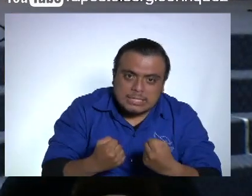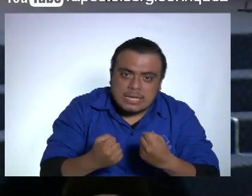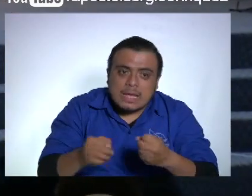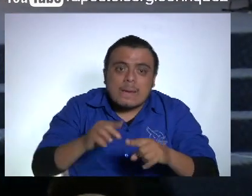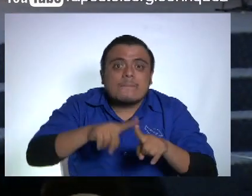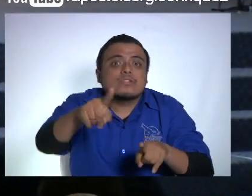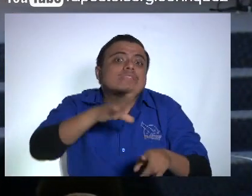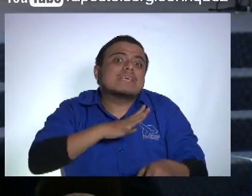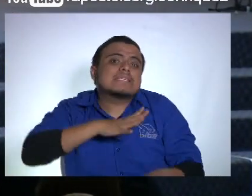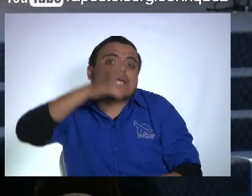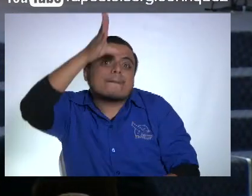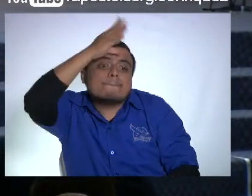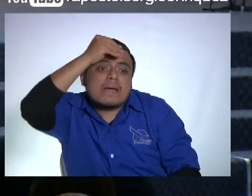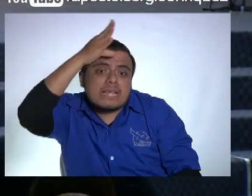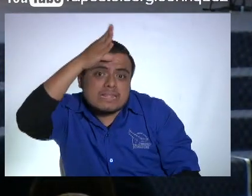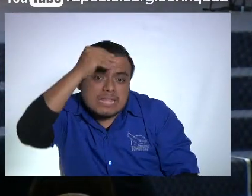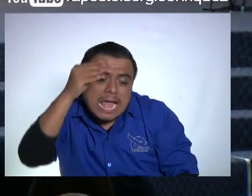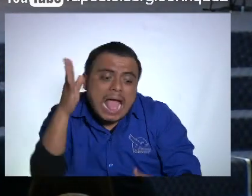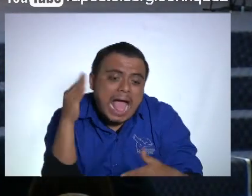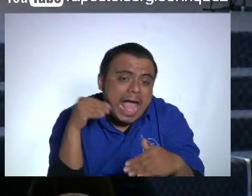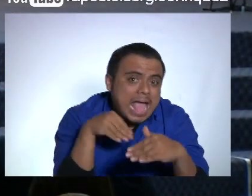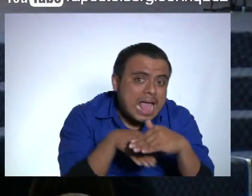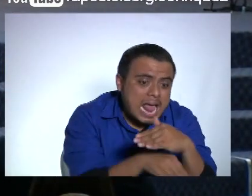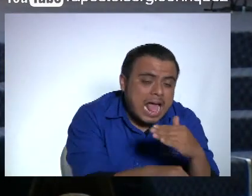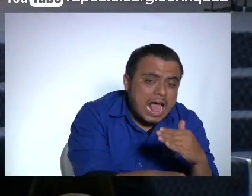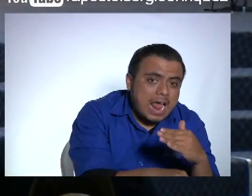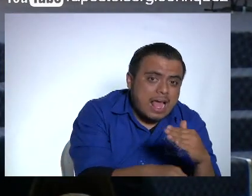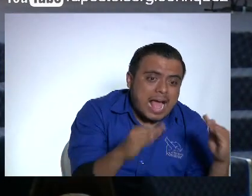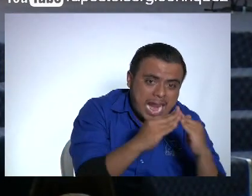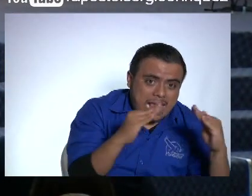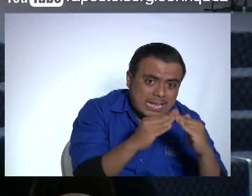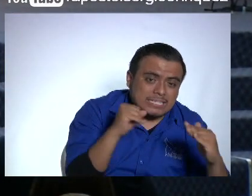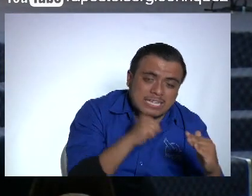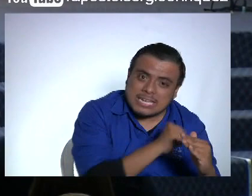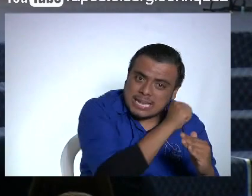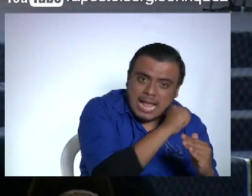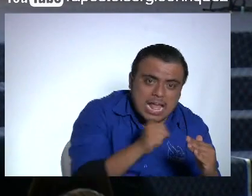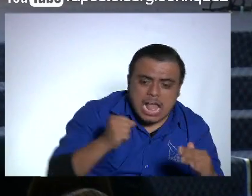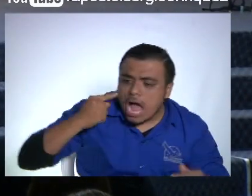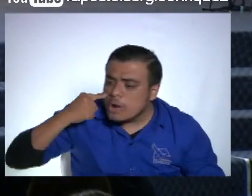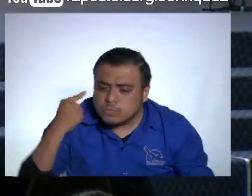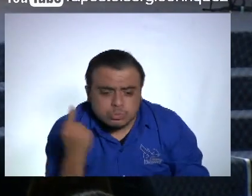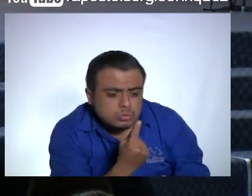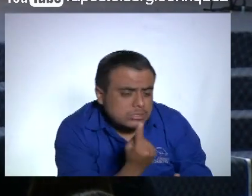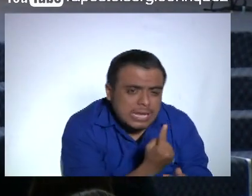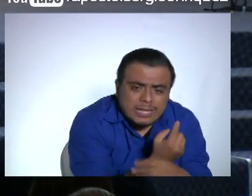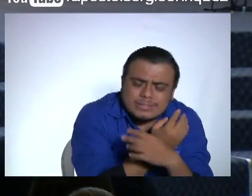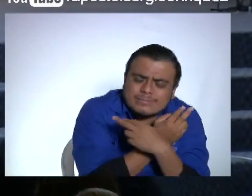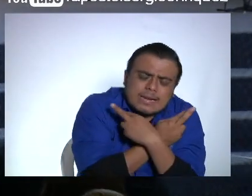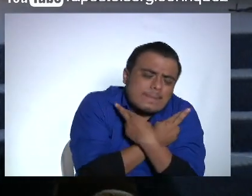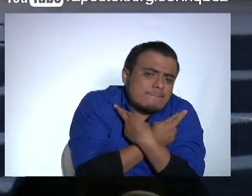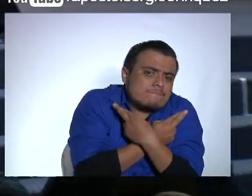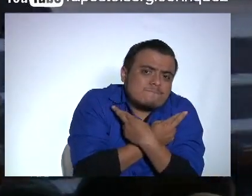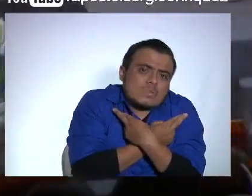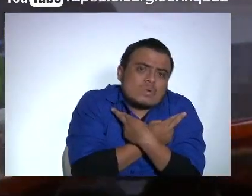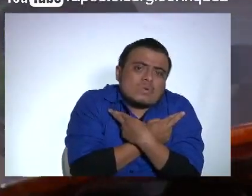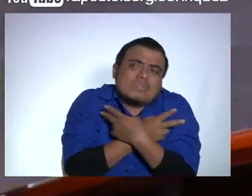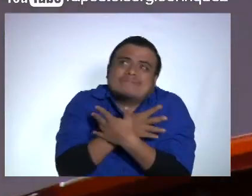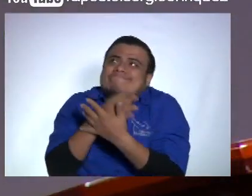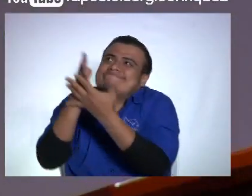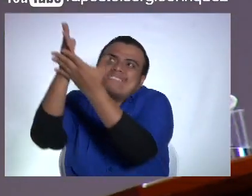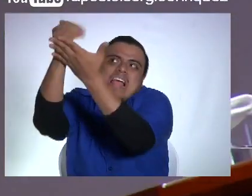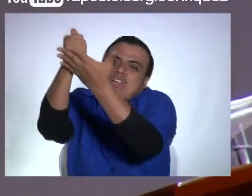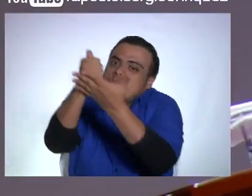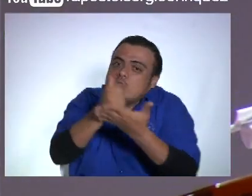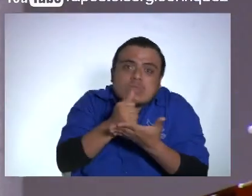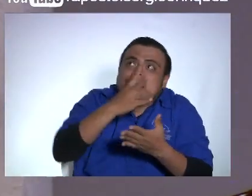que aprender a meterte a esta casa, a la casa del canto, a buscar el reposo, el oportuno socorro,